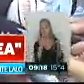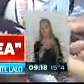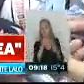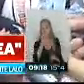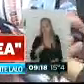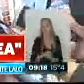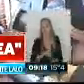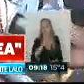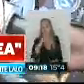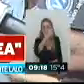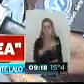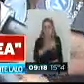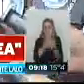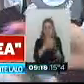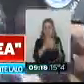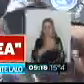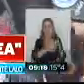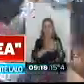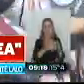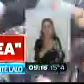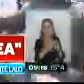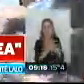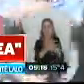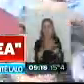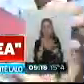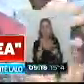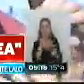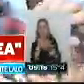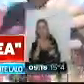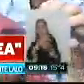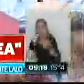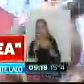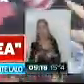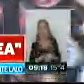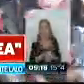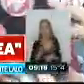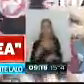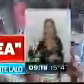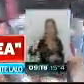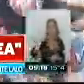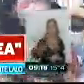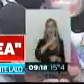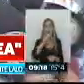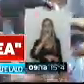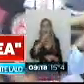un gran boxeador y quería ganarle. Los guantes fueron una complicación. ¿Sale a Justin Bieber que dice que jugaste sucio?